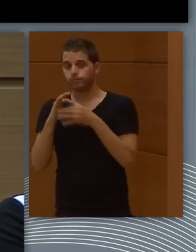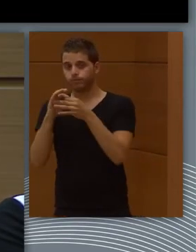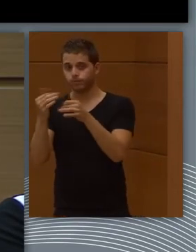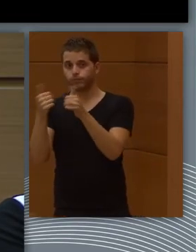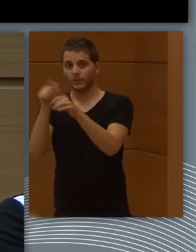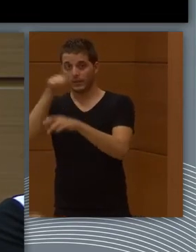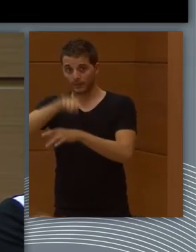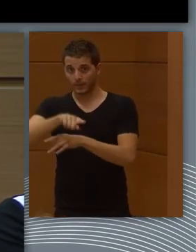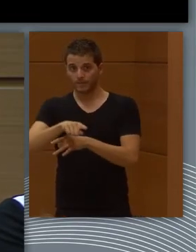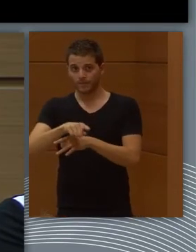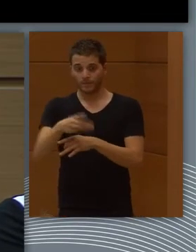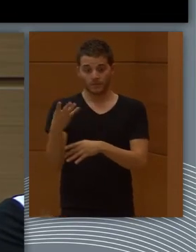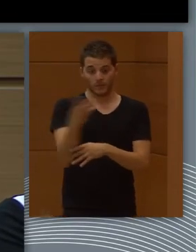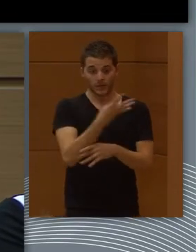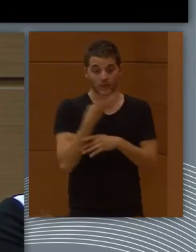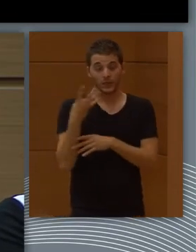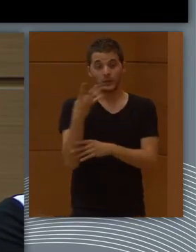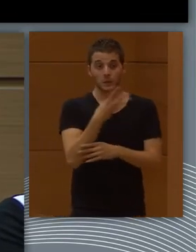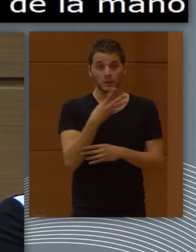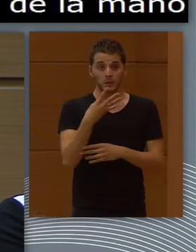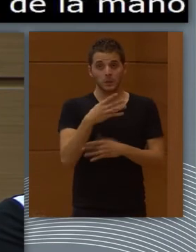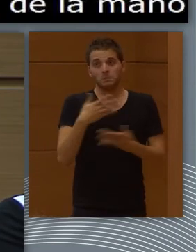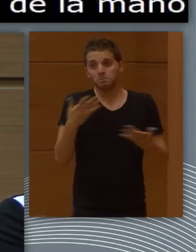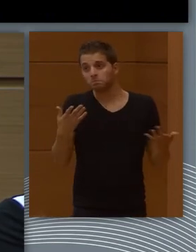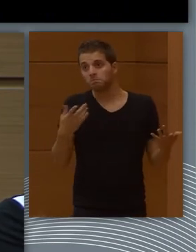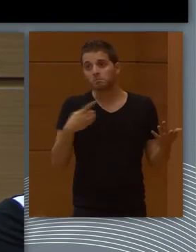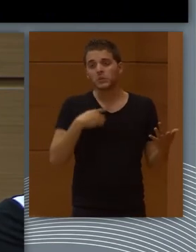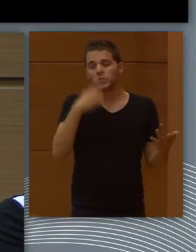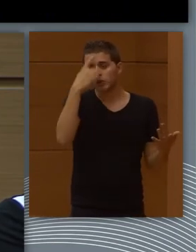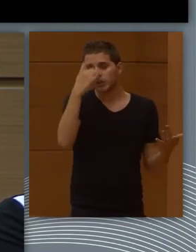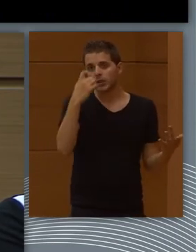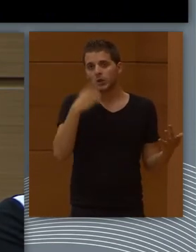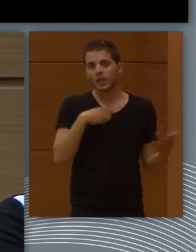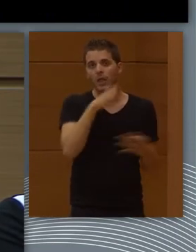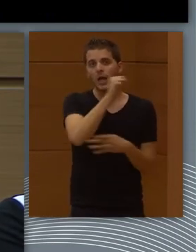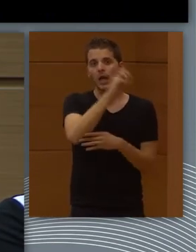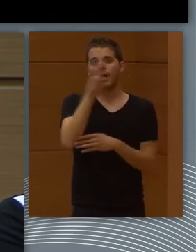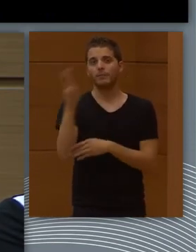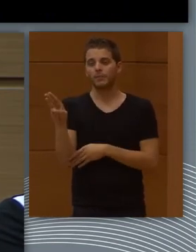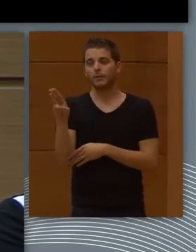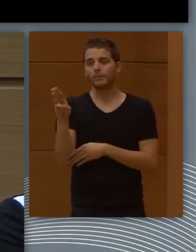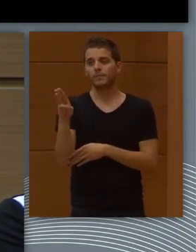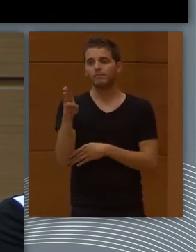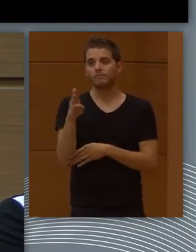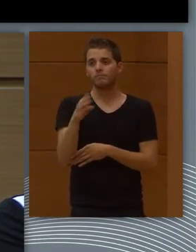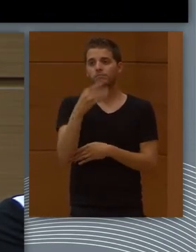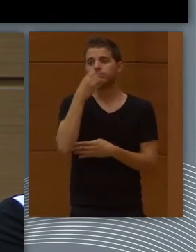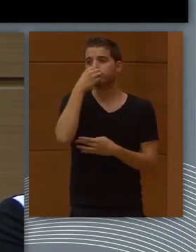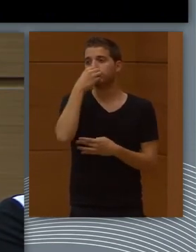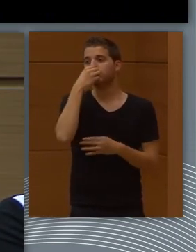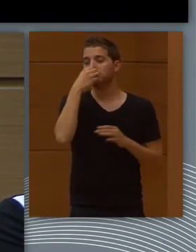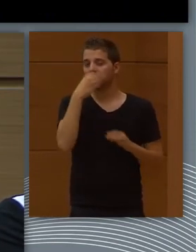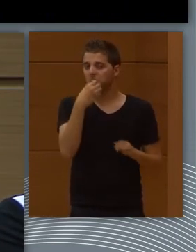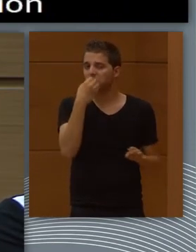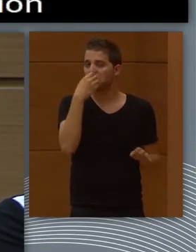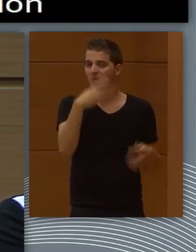Y, bueno, creemos que la aplicación es bastante